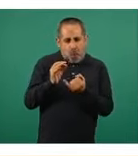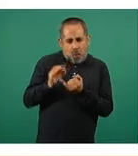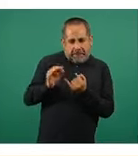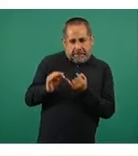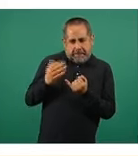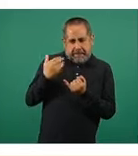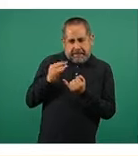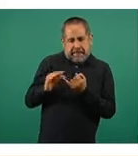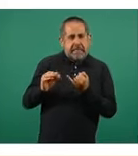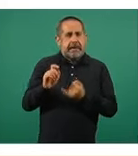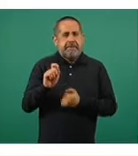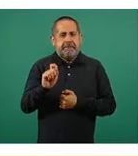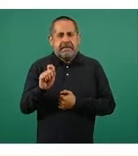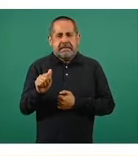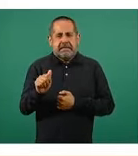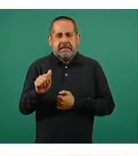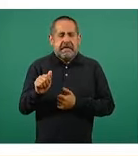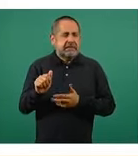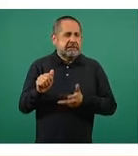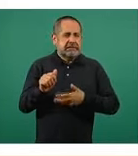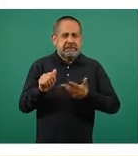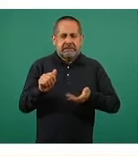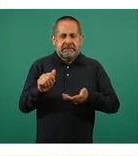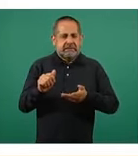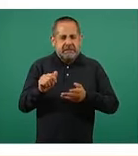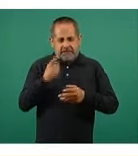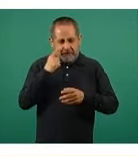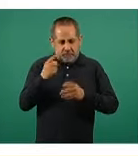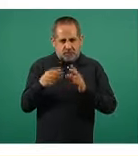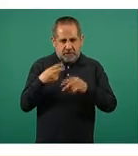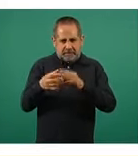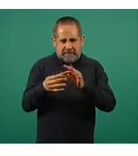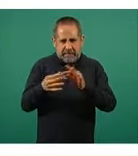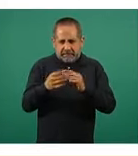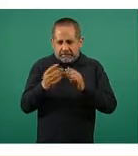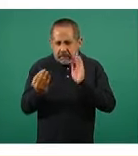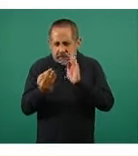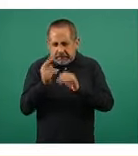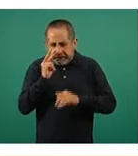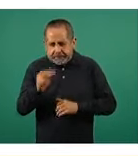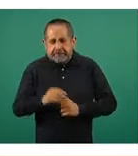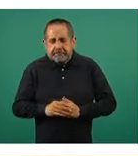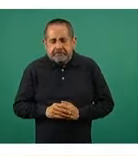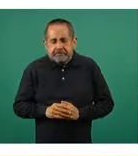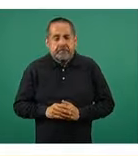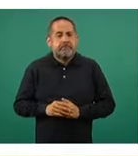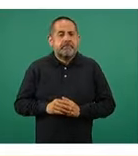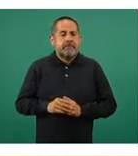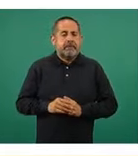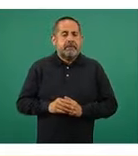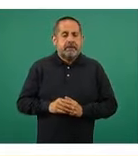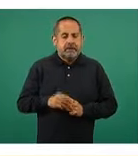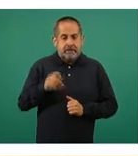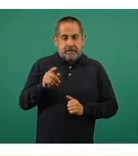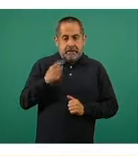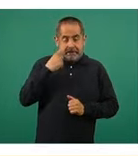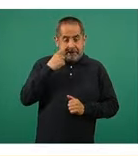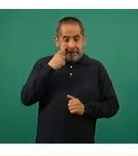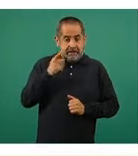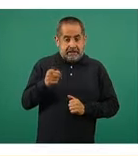del 26 de, me voy a acercar un poco a la lámina, a partir de este